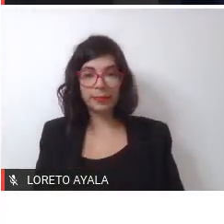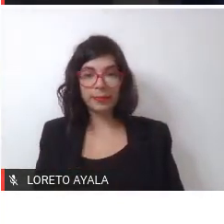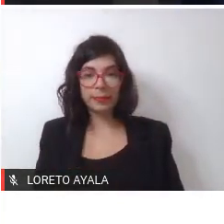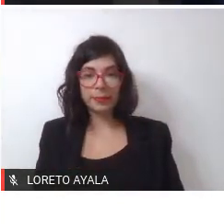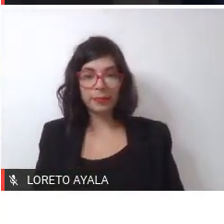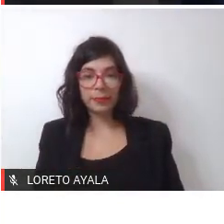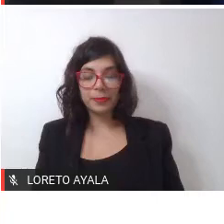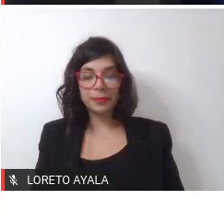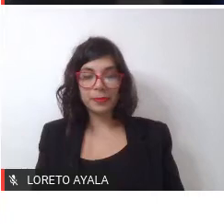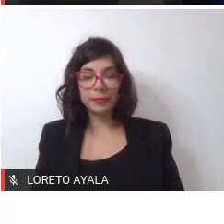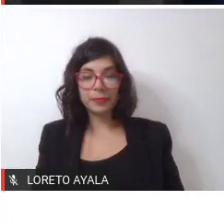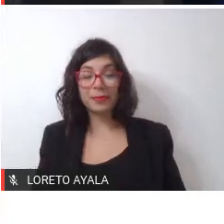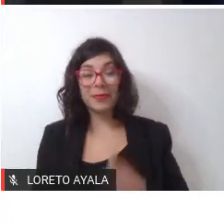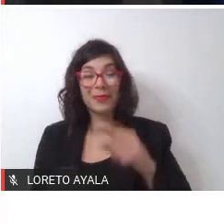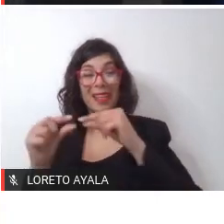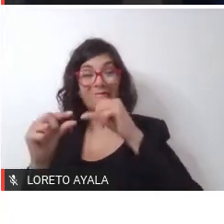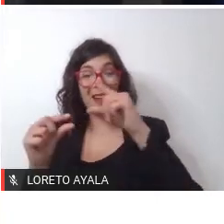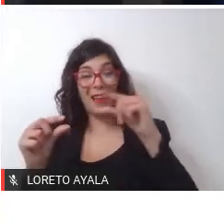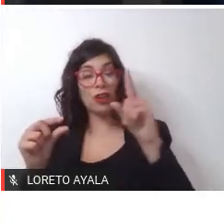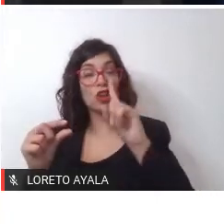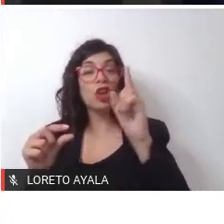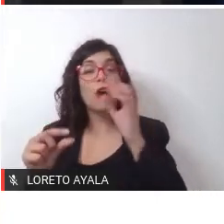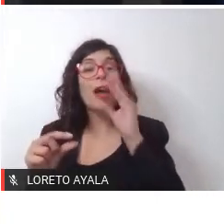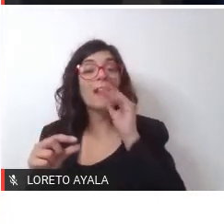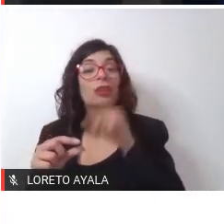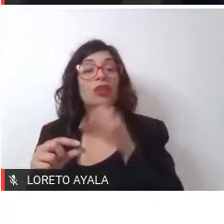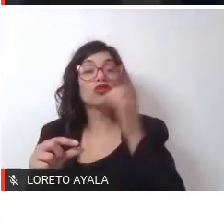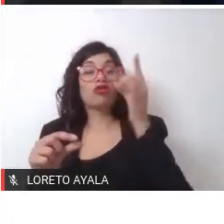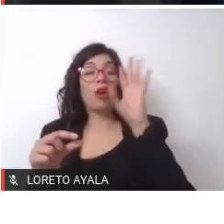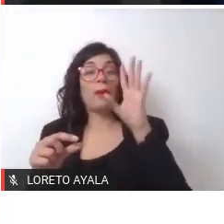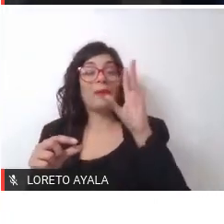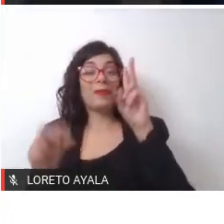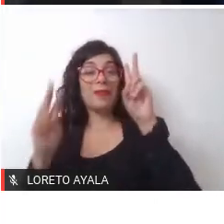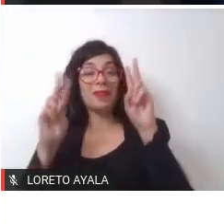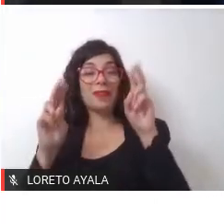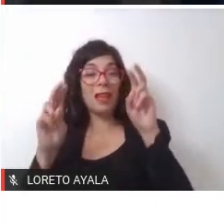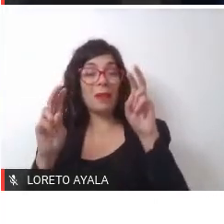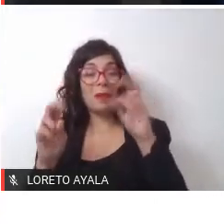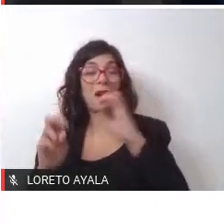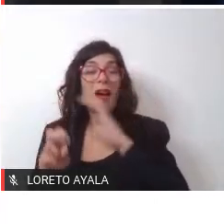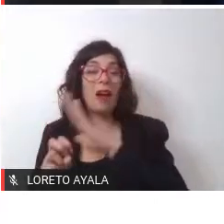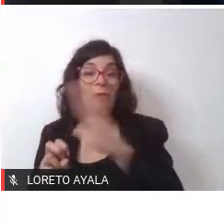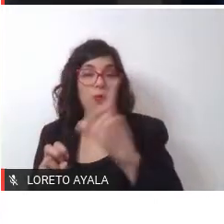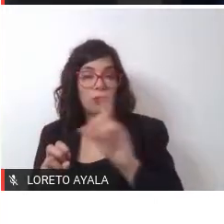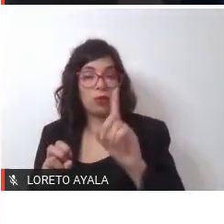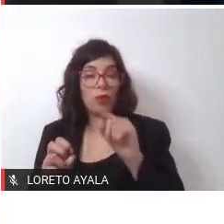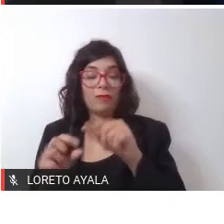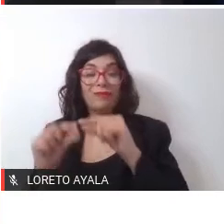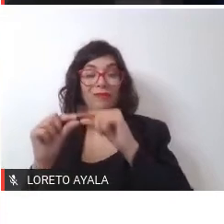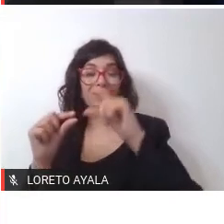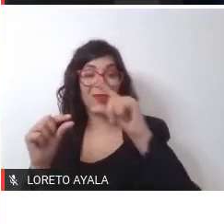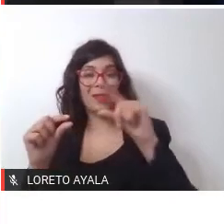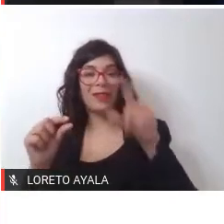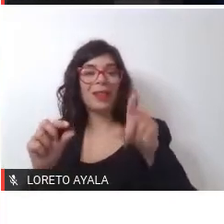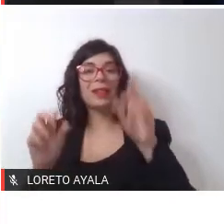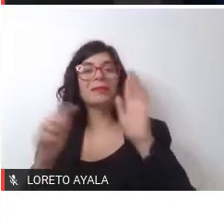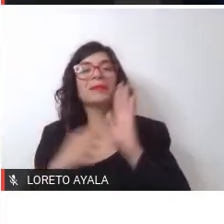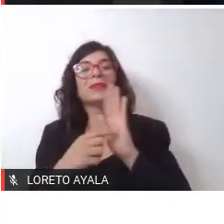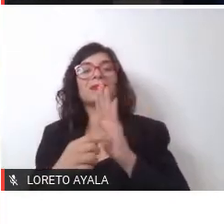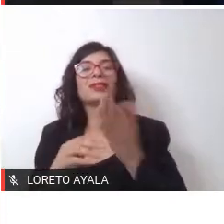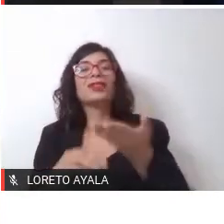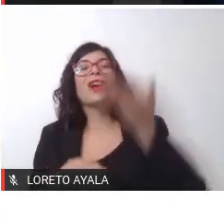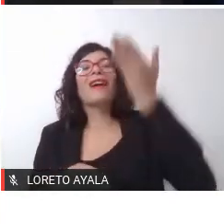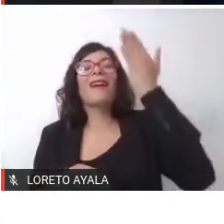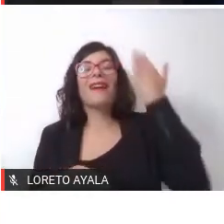es un gráfico que no se refiere solo a la, al mundo rural. Es un gráfico que está sacado de la presentación que hizo nuestra